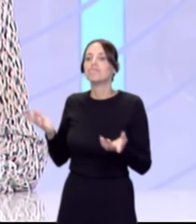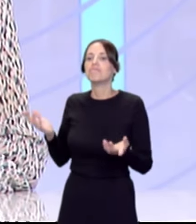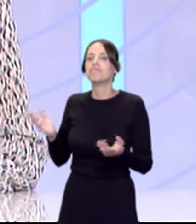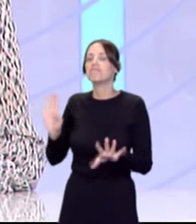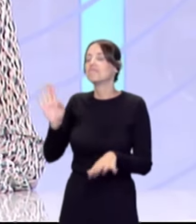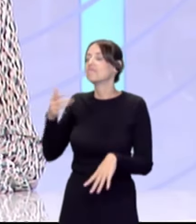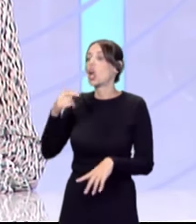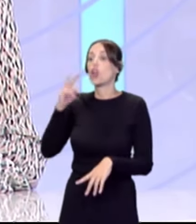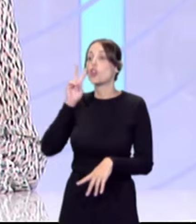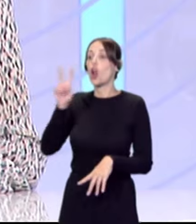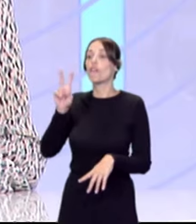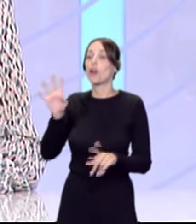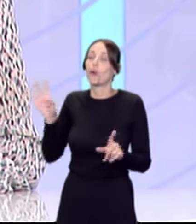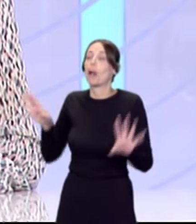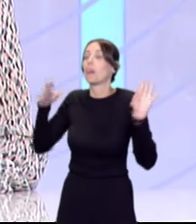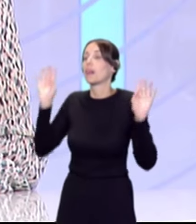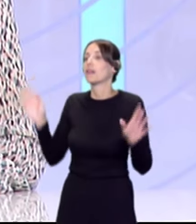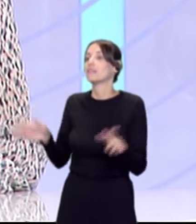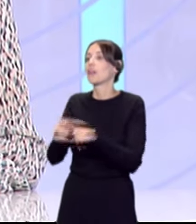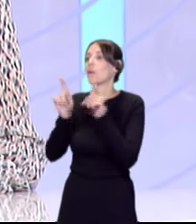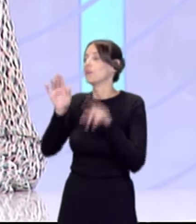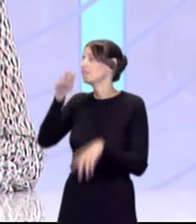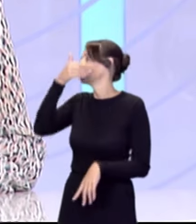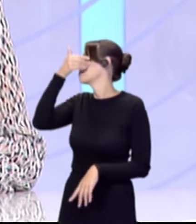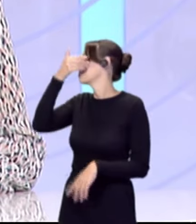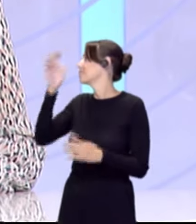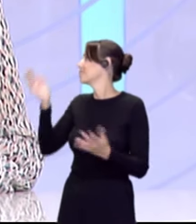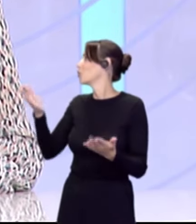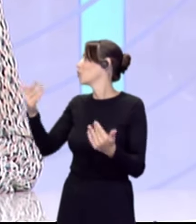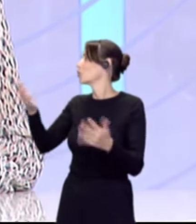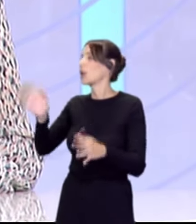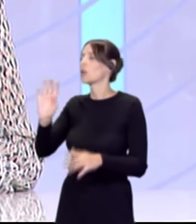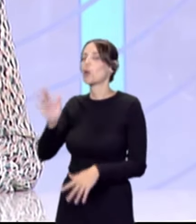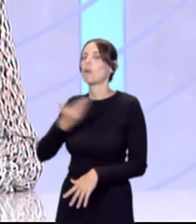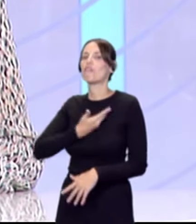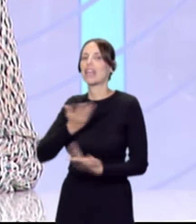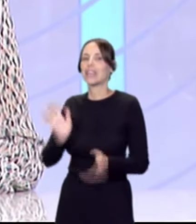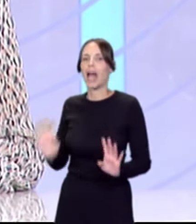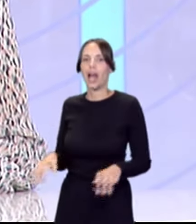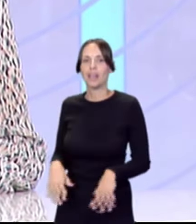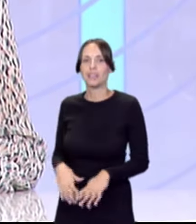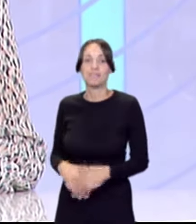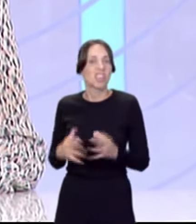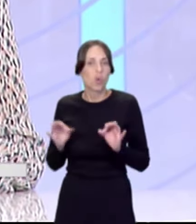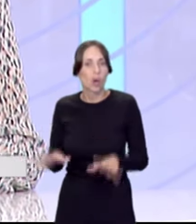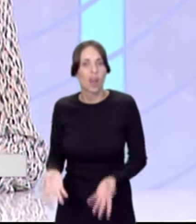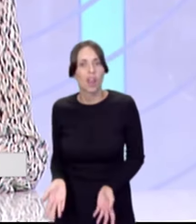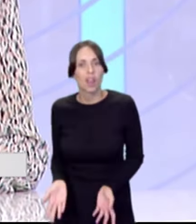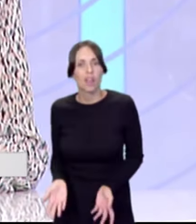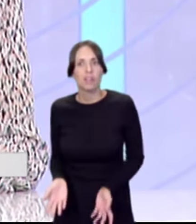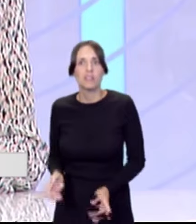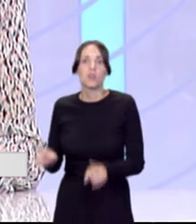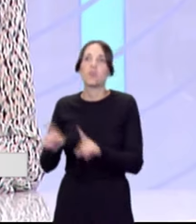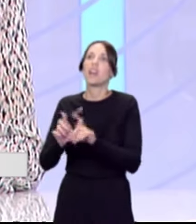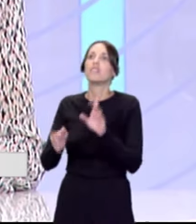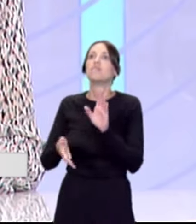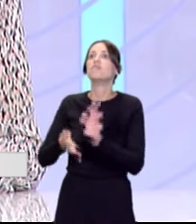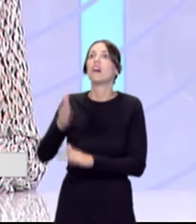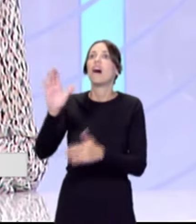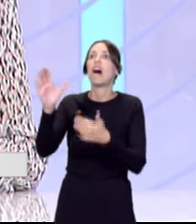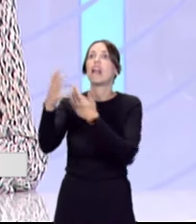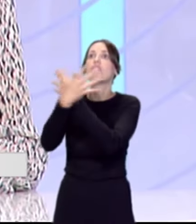ven, corazón que no siente, que dice el refrán de mi abuela. Por lo mismo, el tema está, lo vamos a llevar ahí a Albania, que es un